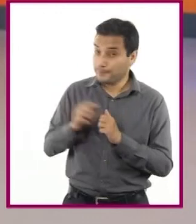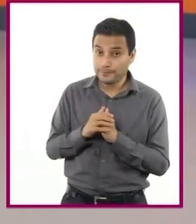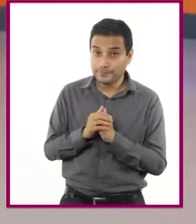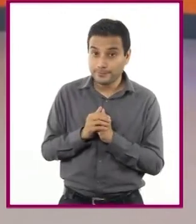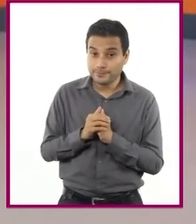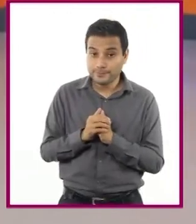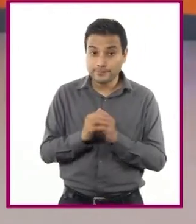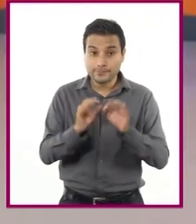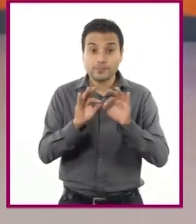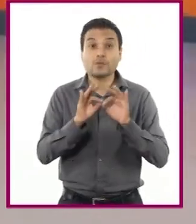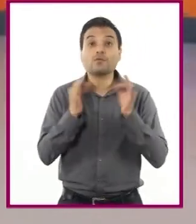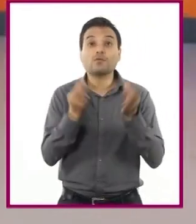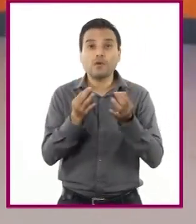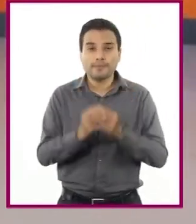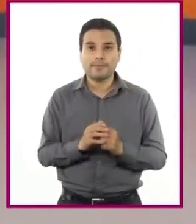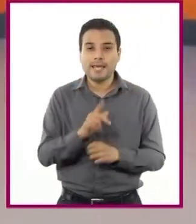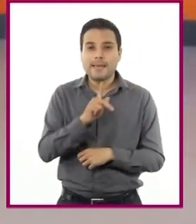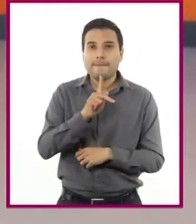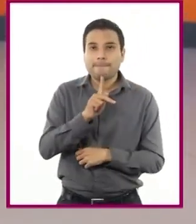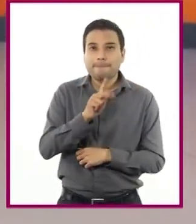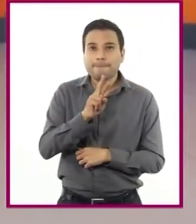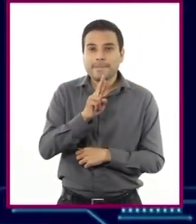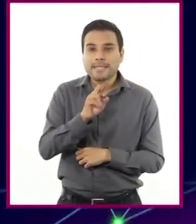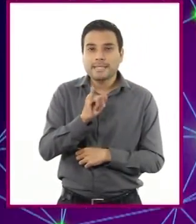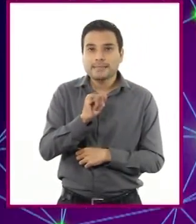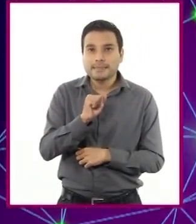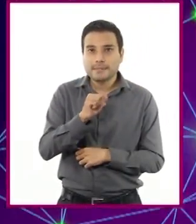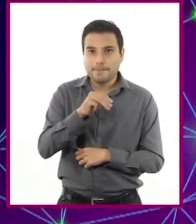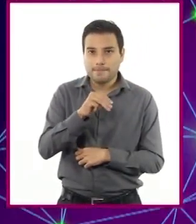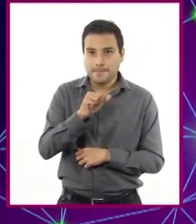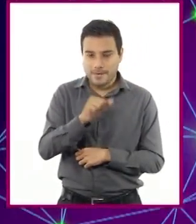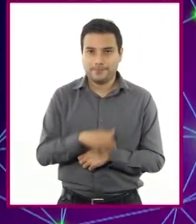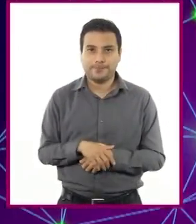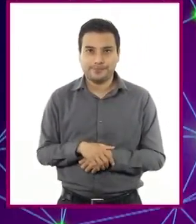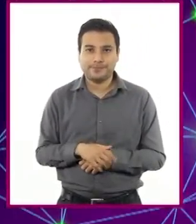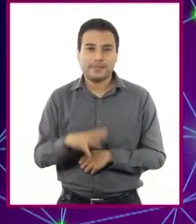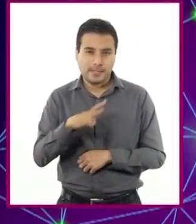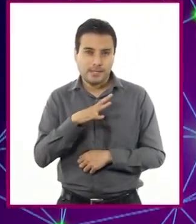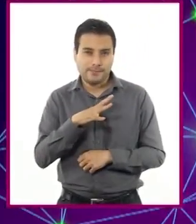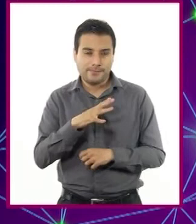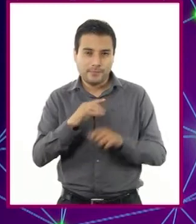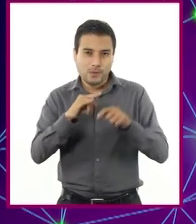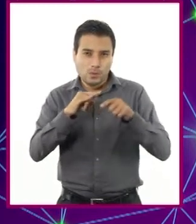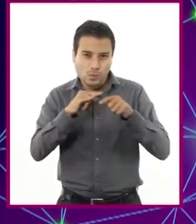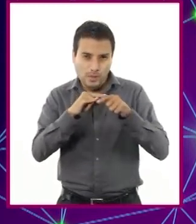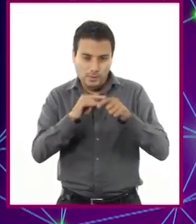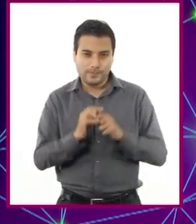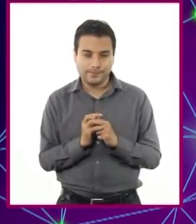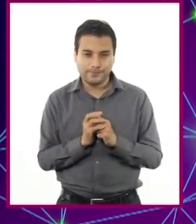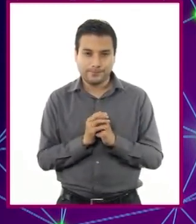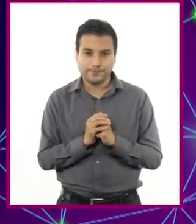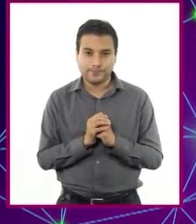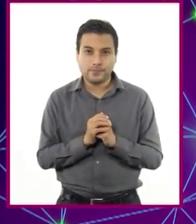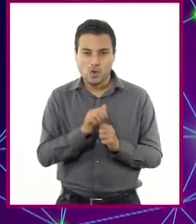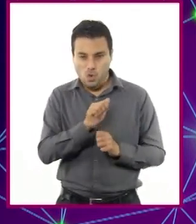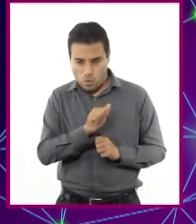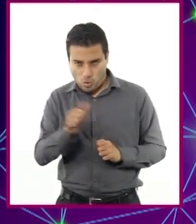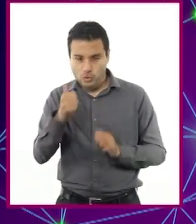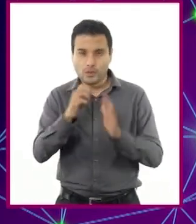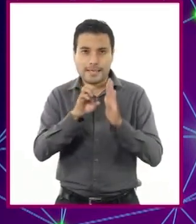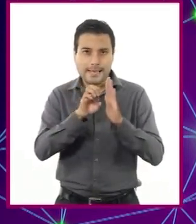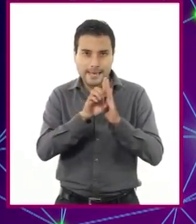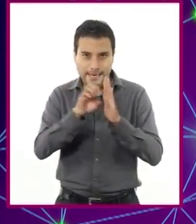de prisma recto, con un cuadrilátero como base. Otro cuerpo que además de volumen tiene